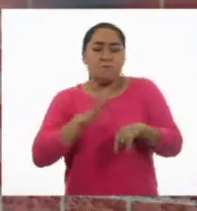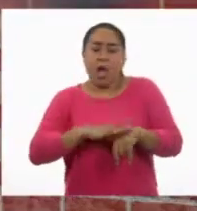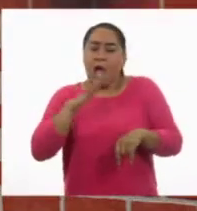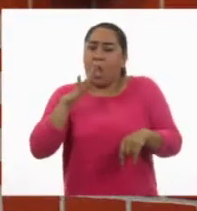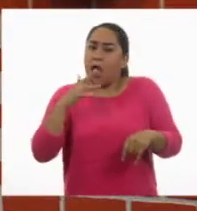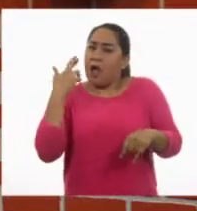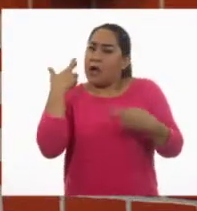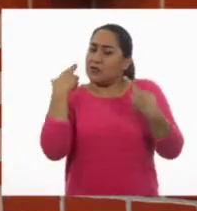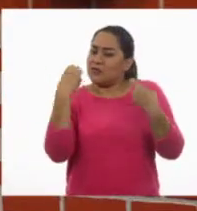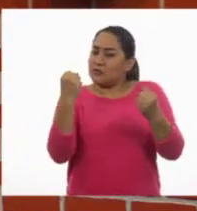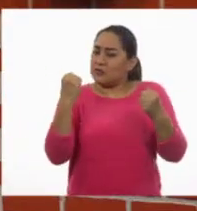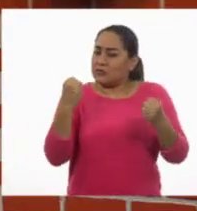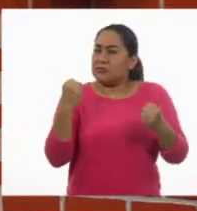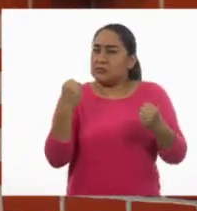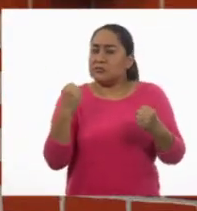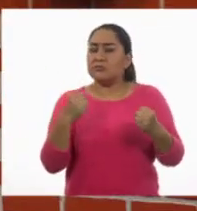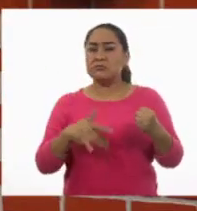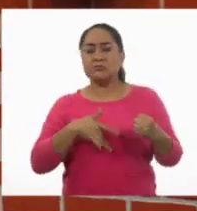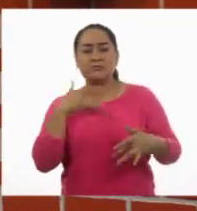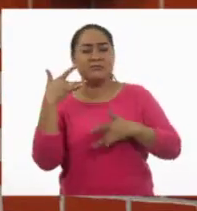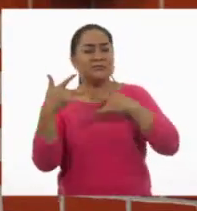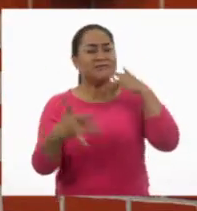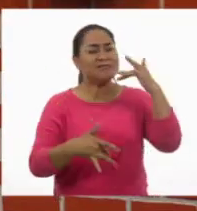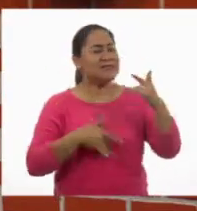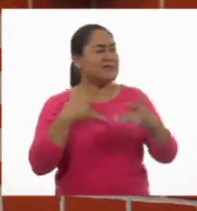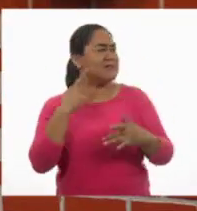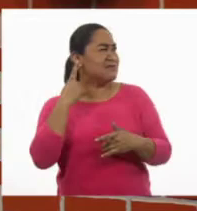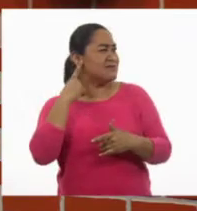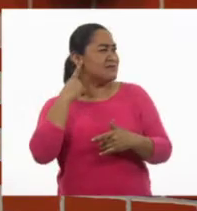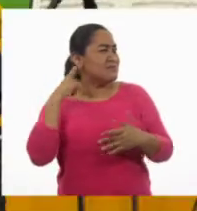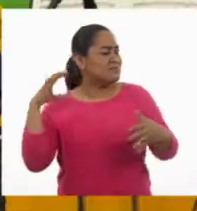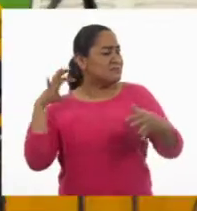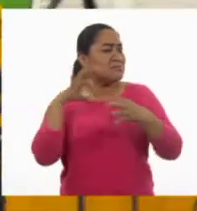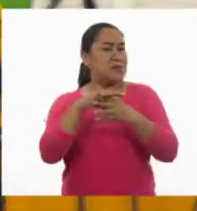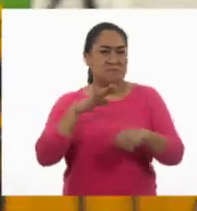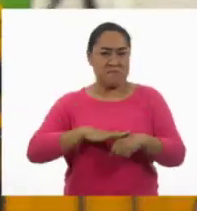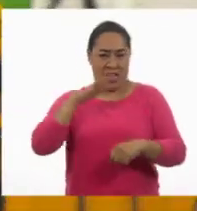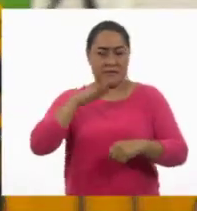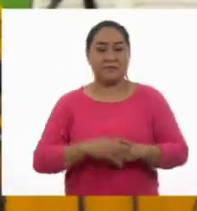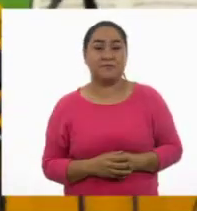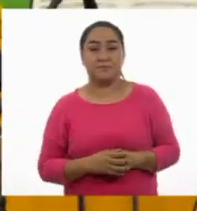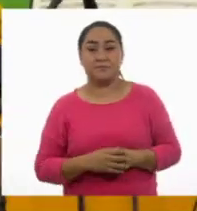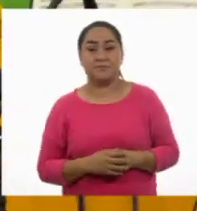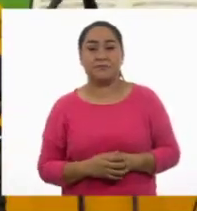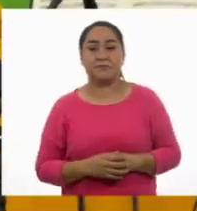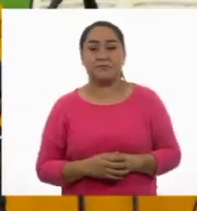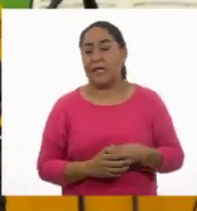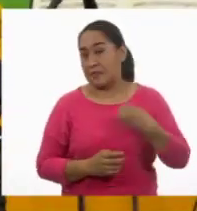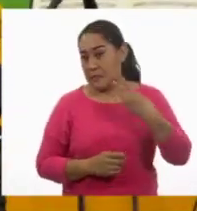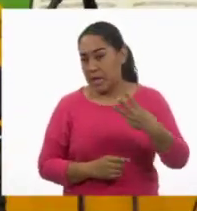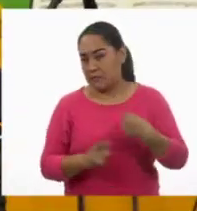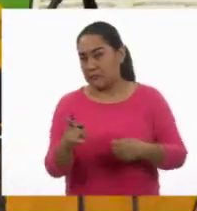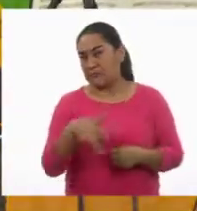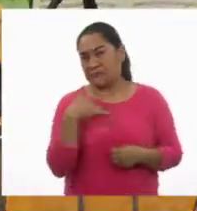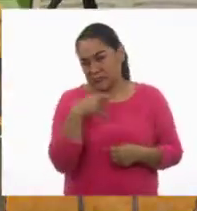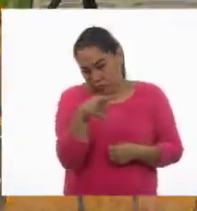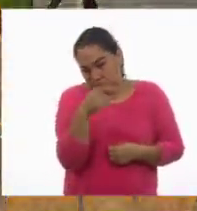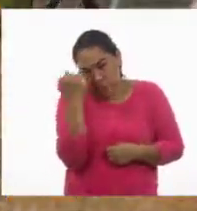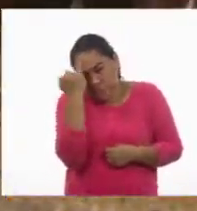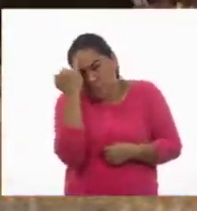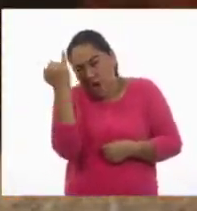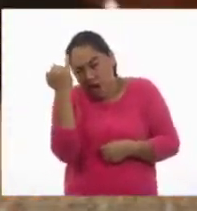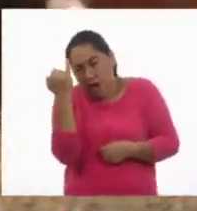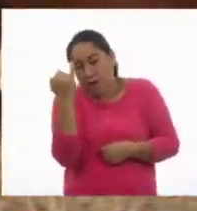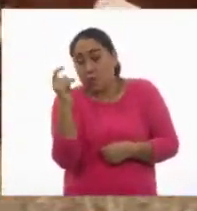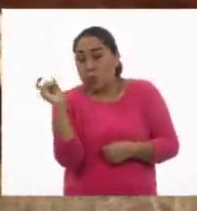Es decir, agranda los sentimientos que nos produce la música. 3. ¿Puedes imaginar que las vacas dan más